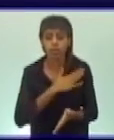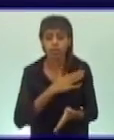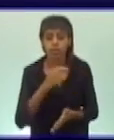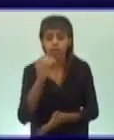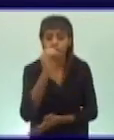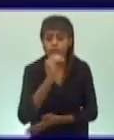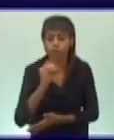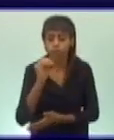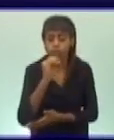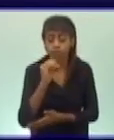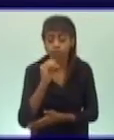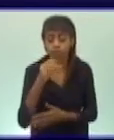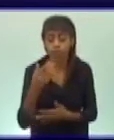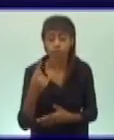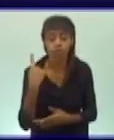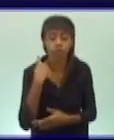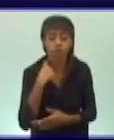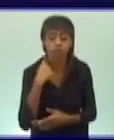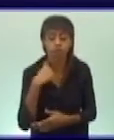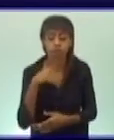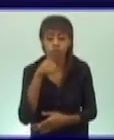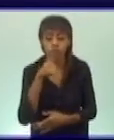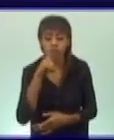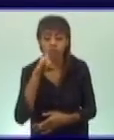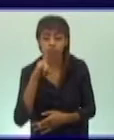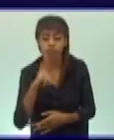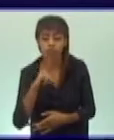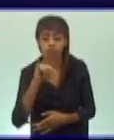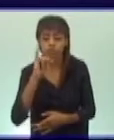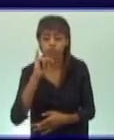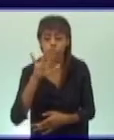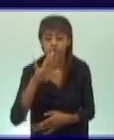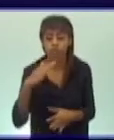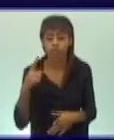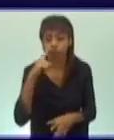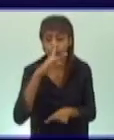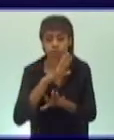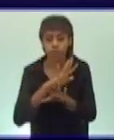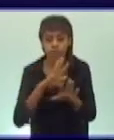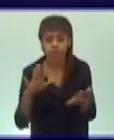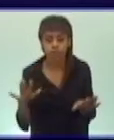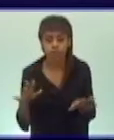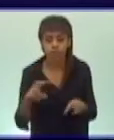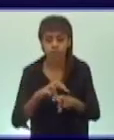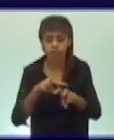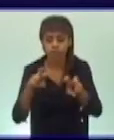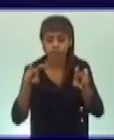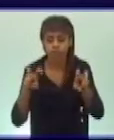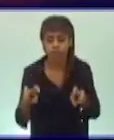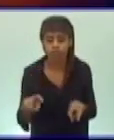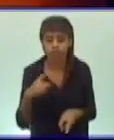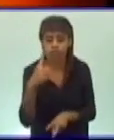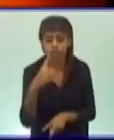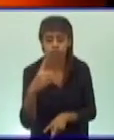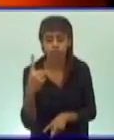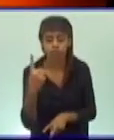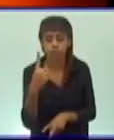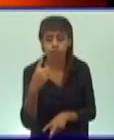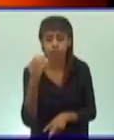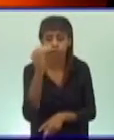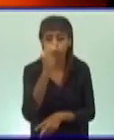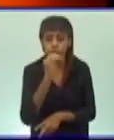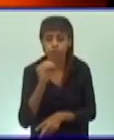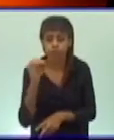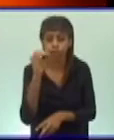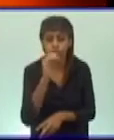octubre, de 1965 y culminan en el pleno del 1 de octubre de